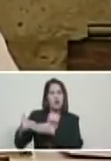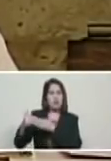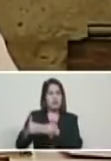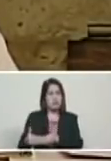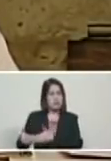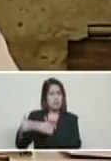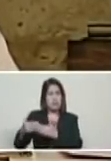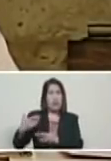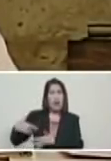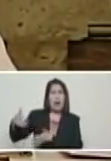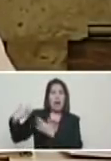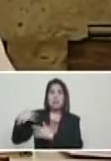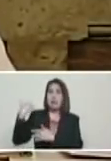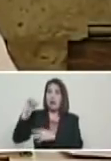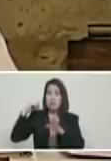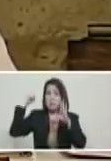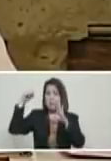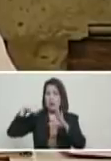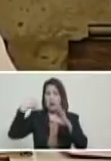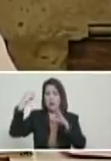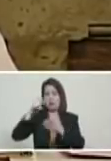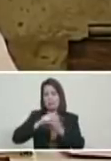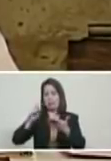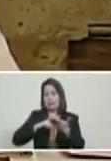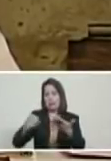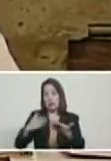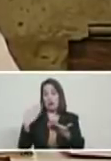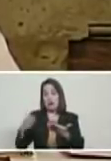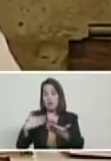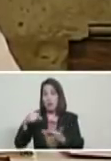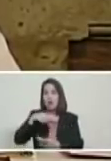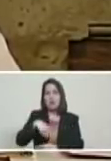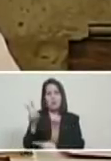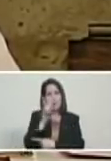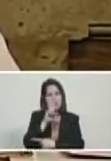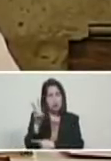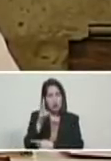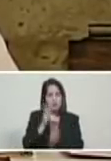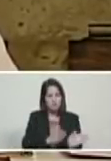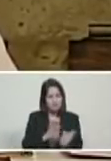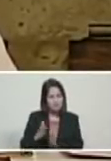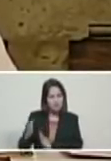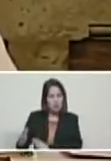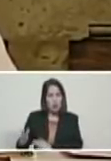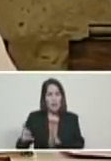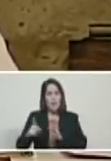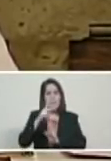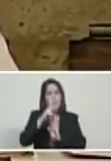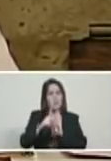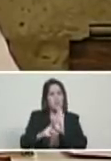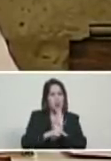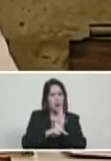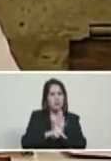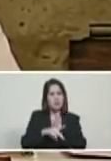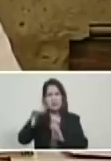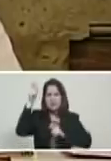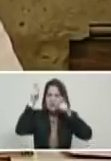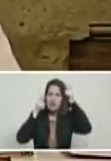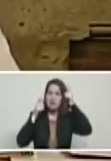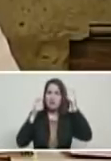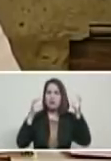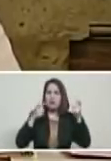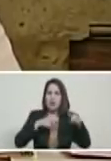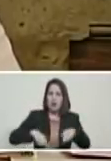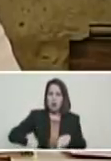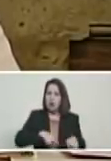hay películas, escrito. No, en Venezuela estamos organizando el plan del comandante Hugo Chávez, el arco minero del Orinoco, y